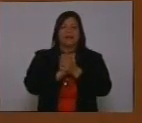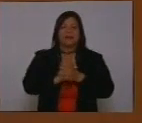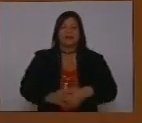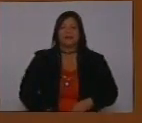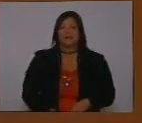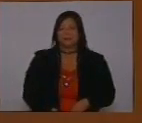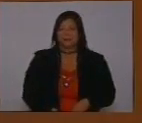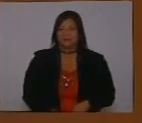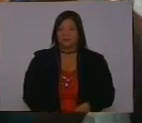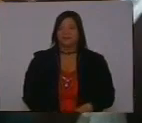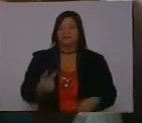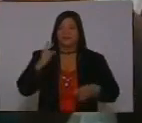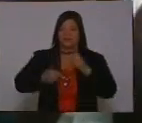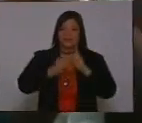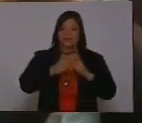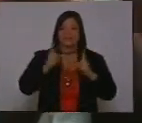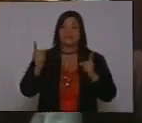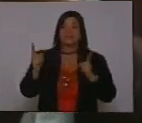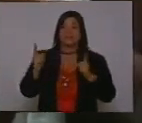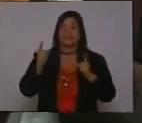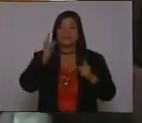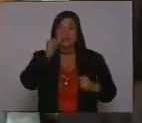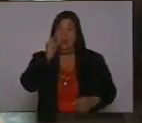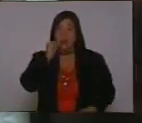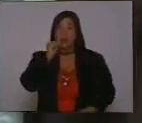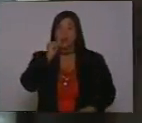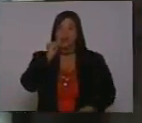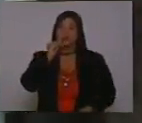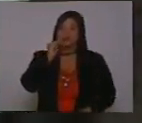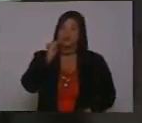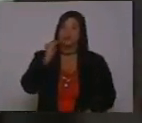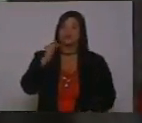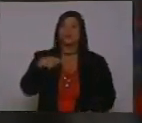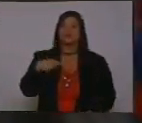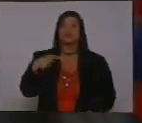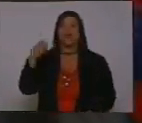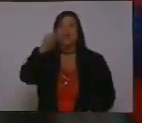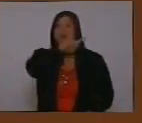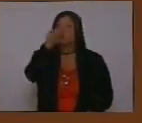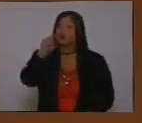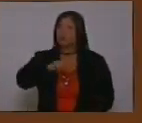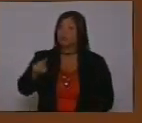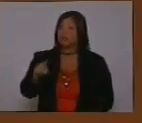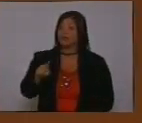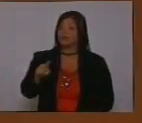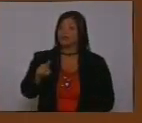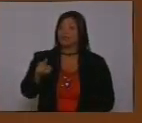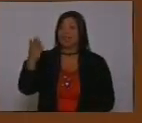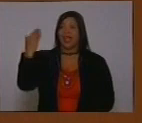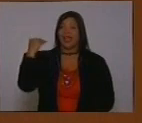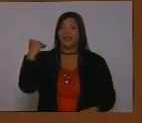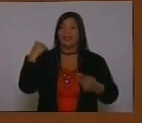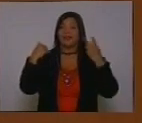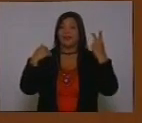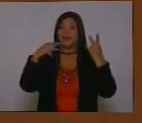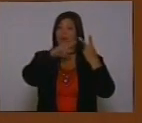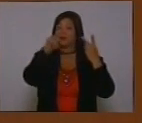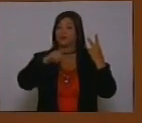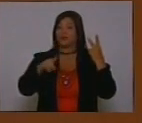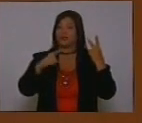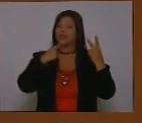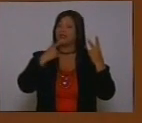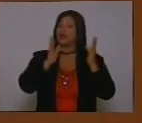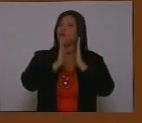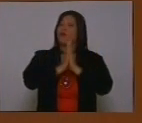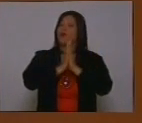los que han intervenido, los muchachos que han intervenido. Y del estado Zulia, que intervinieron, dos del estado Zulia,